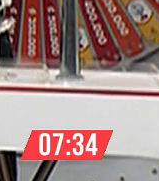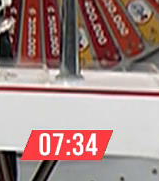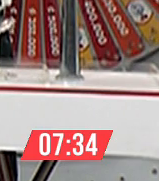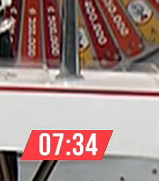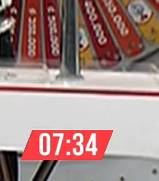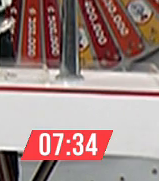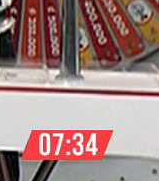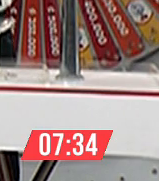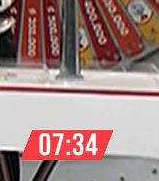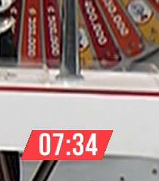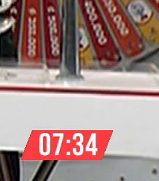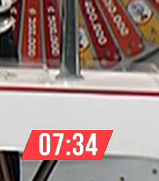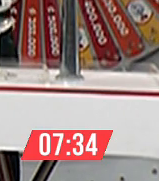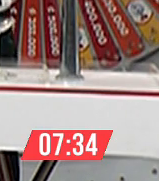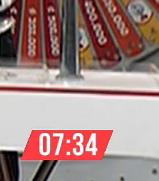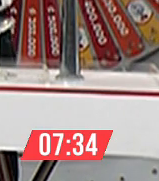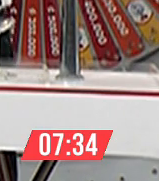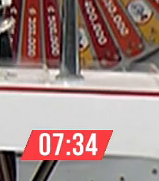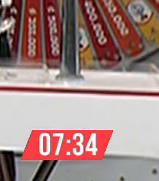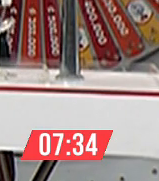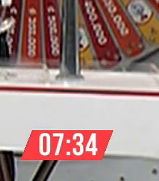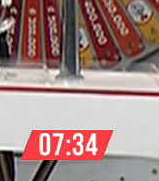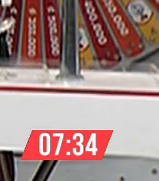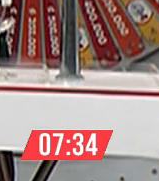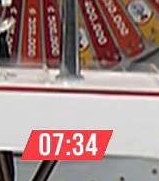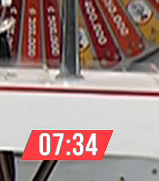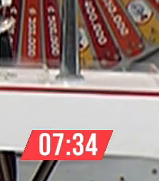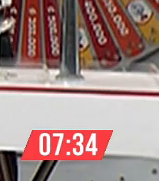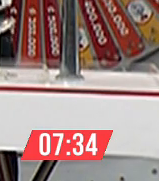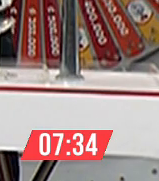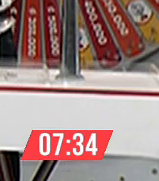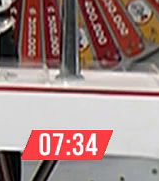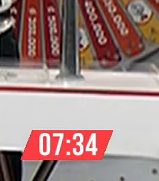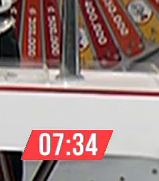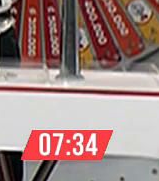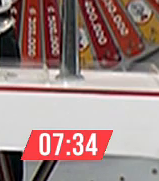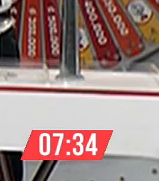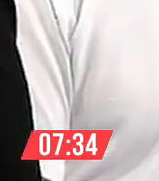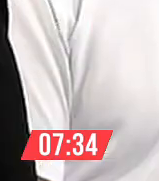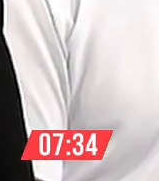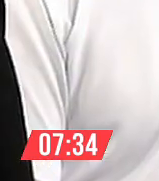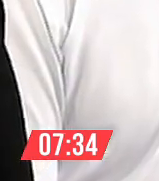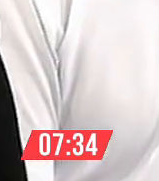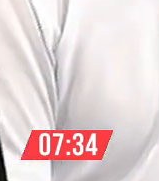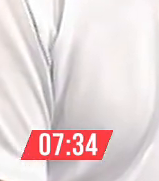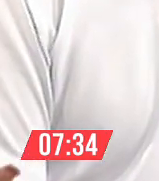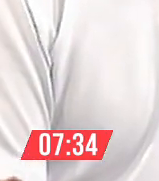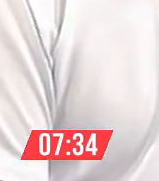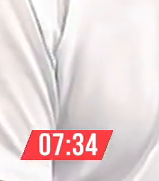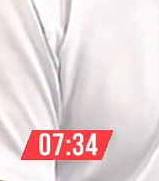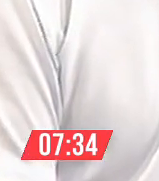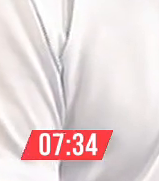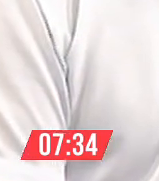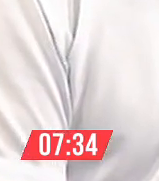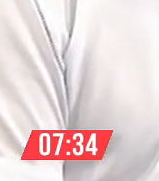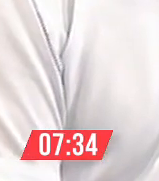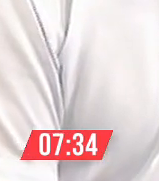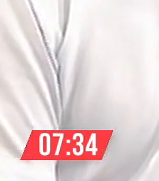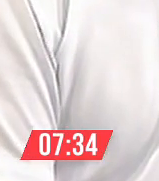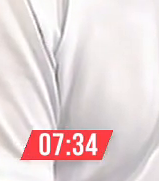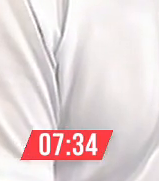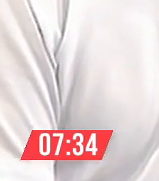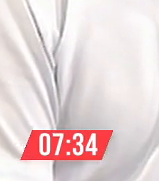a depositar las bolitas, pero antes nos dirá cuántas serán introducidas esta noche. El día de hoy vamos a introducir en la